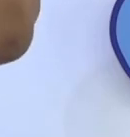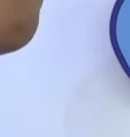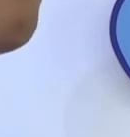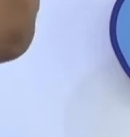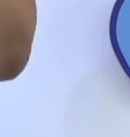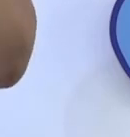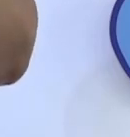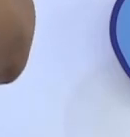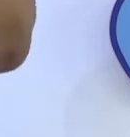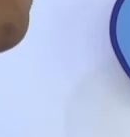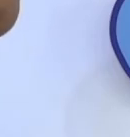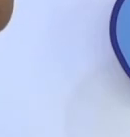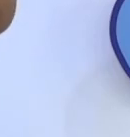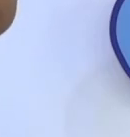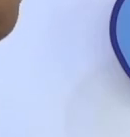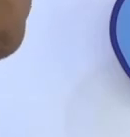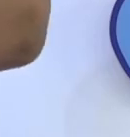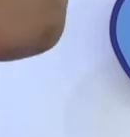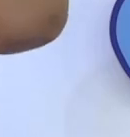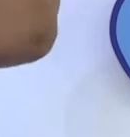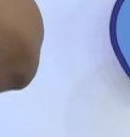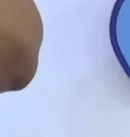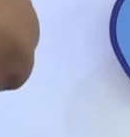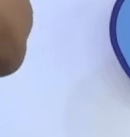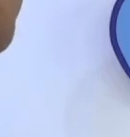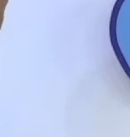objetos medianos,